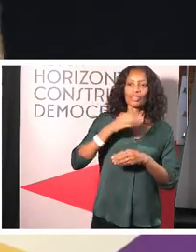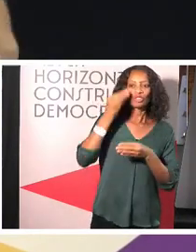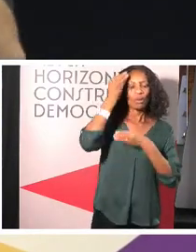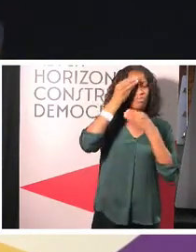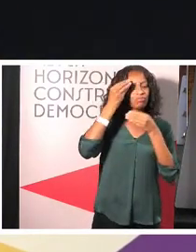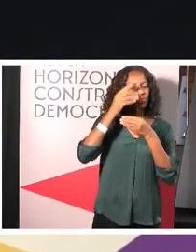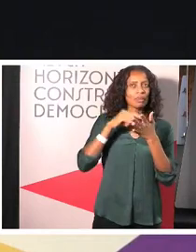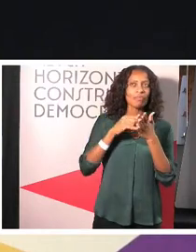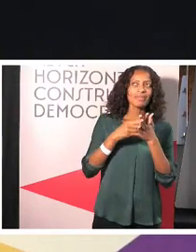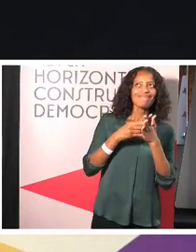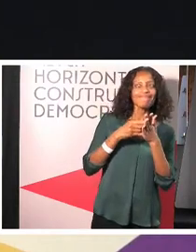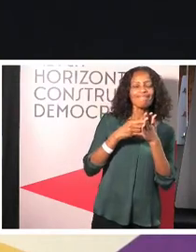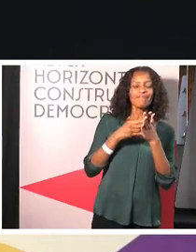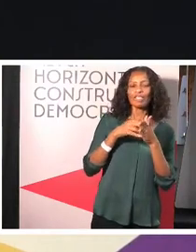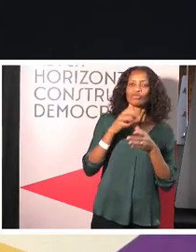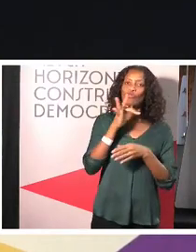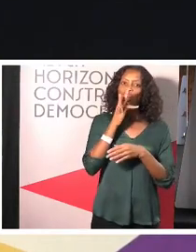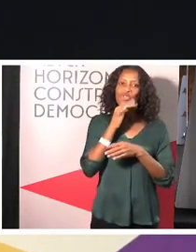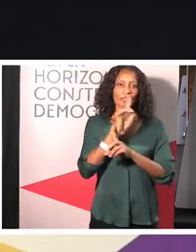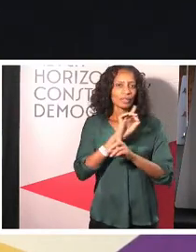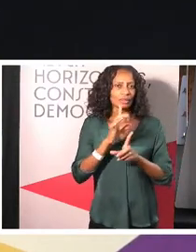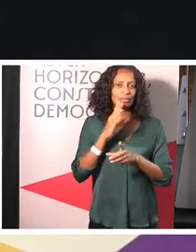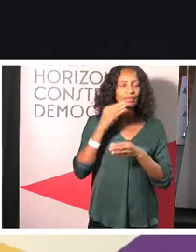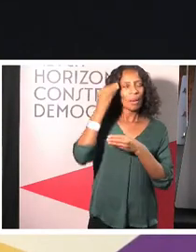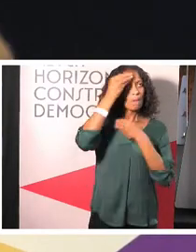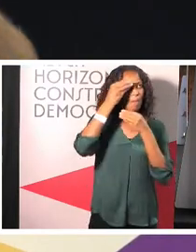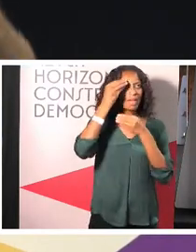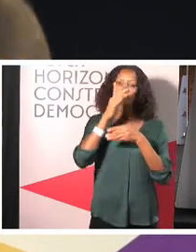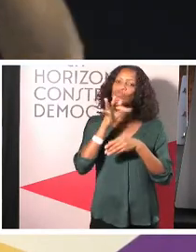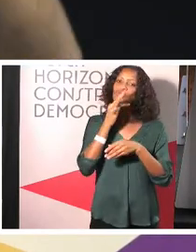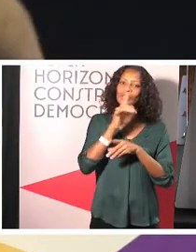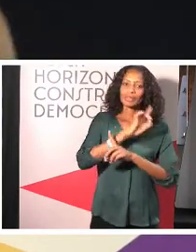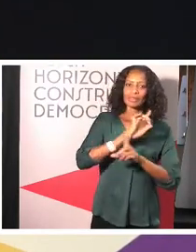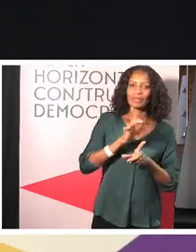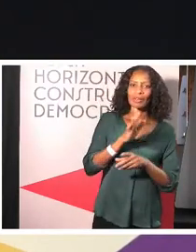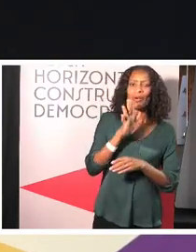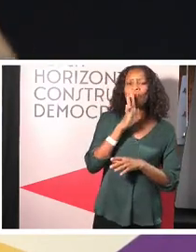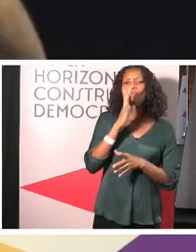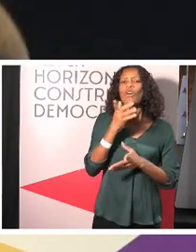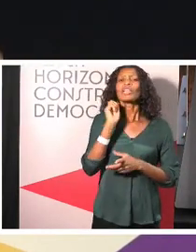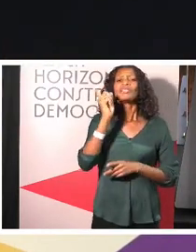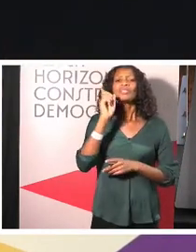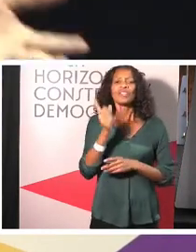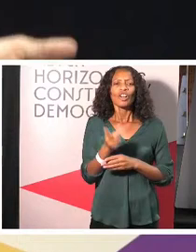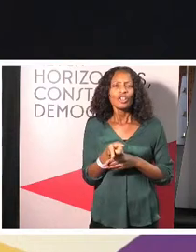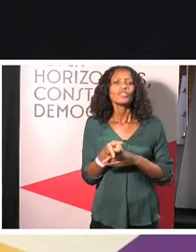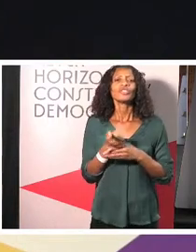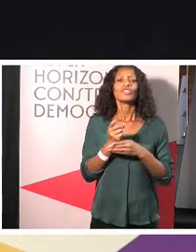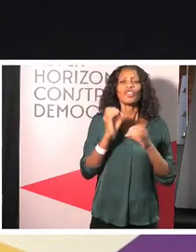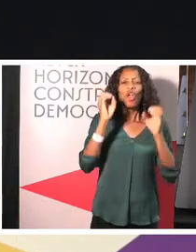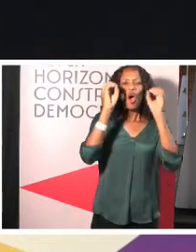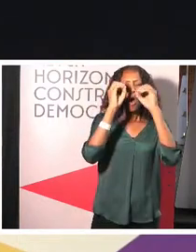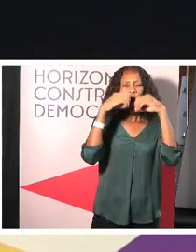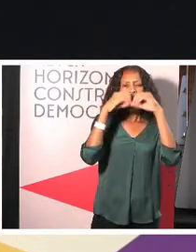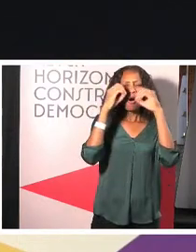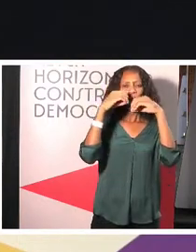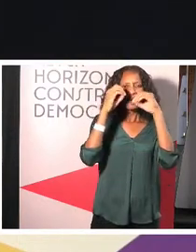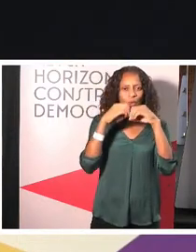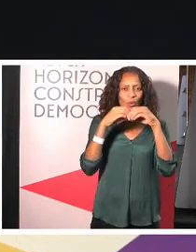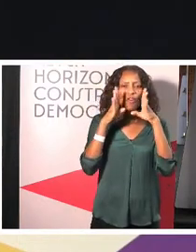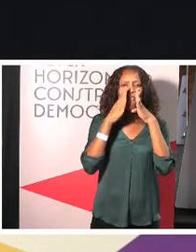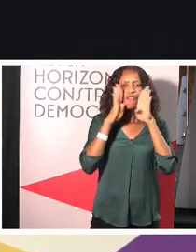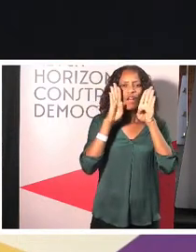con la que quiero cerrar la parte de las instituciones, no nos hemos planteado todavía por qué solo Google, Facebook, Microsoft, Amazon pueden acceder a las infraestructuras